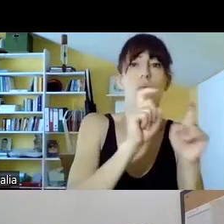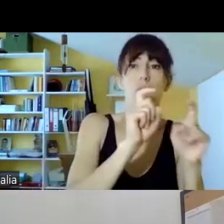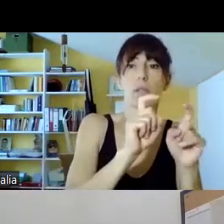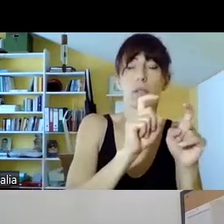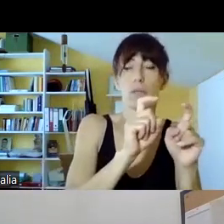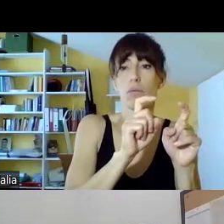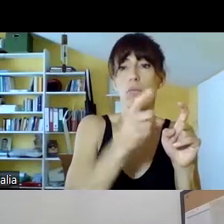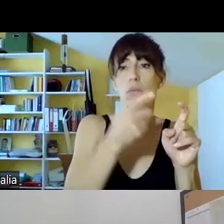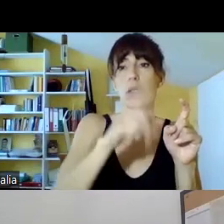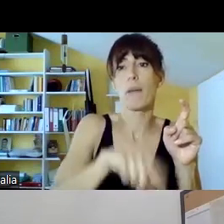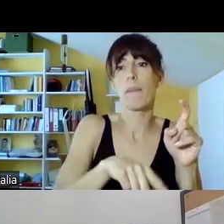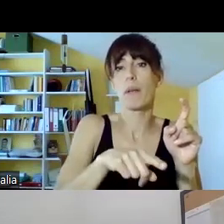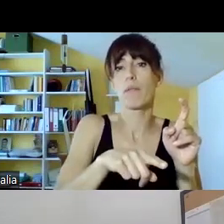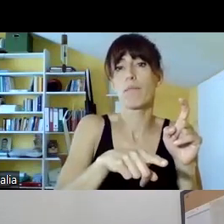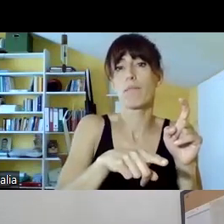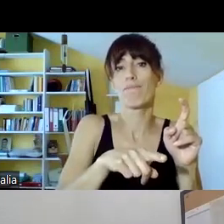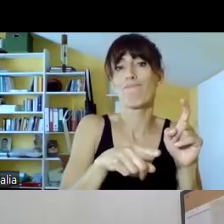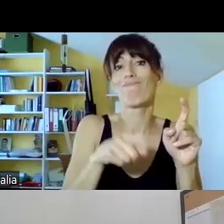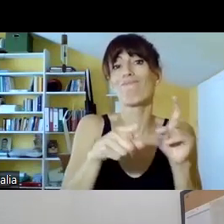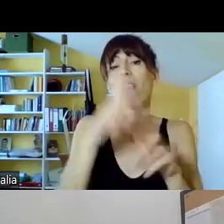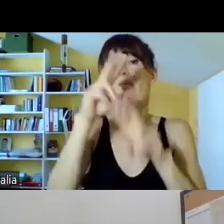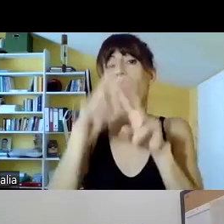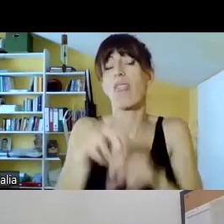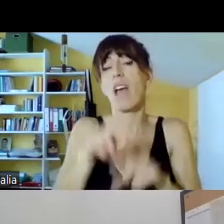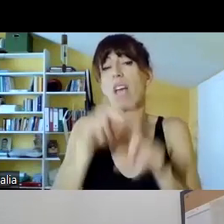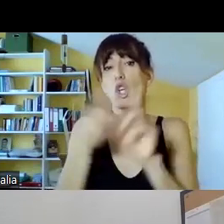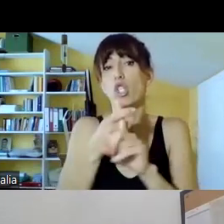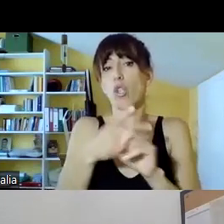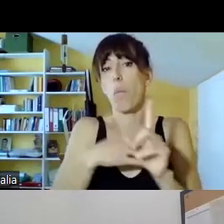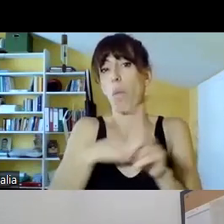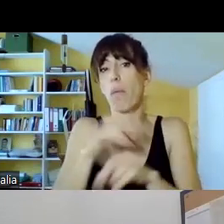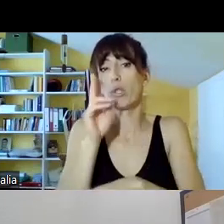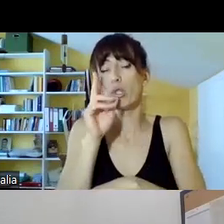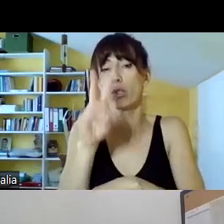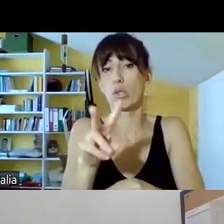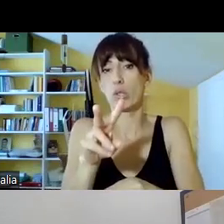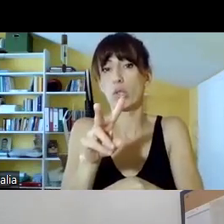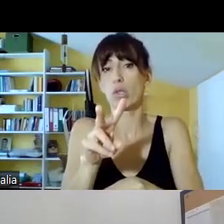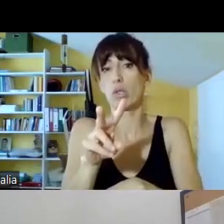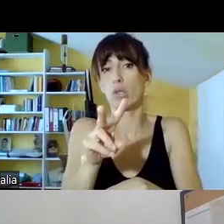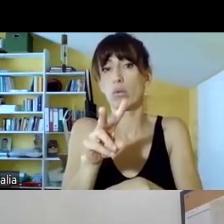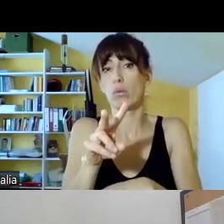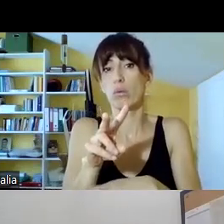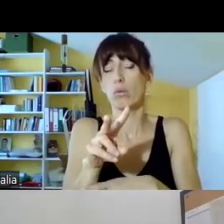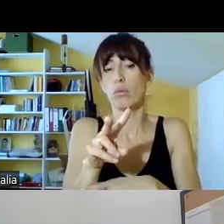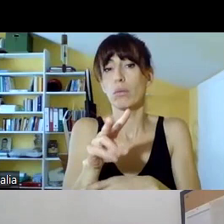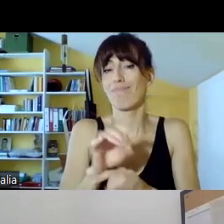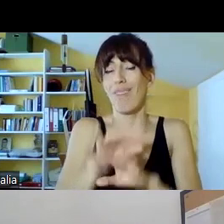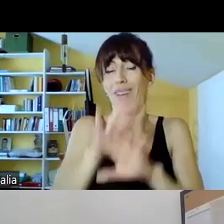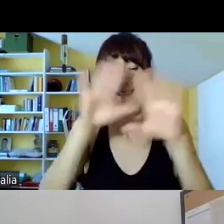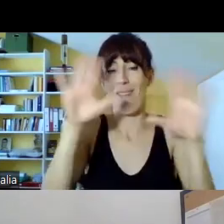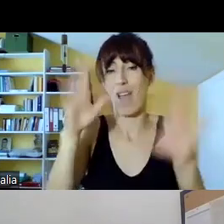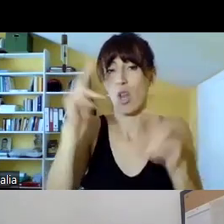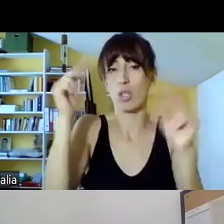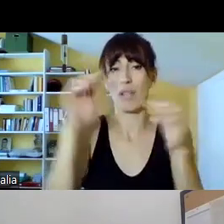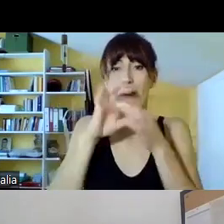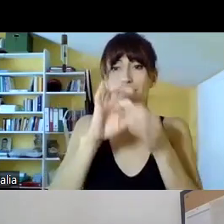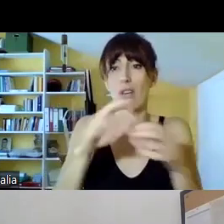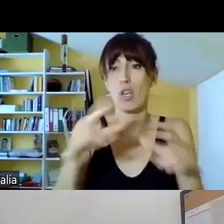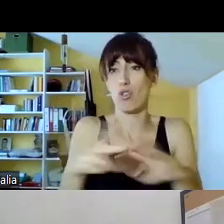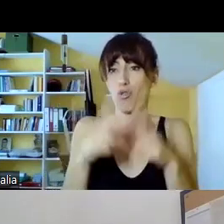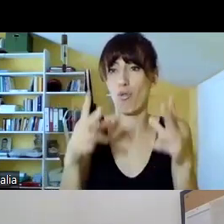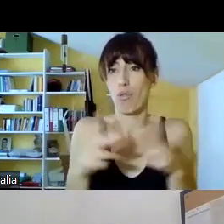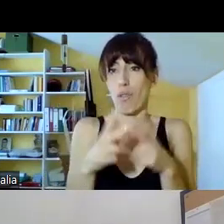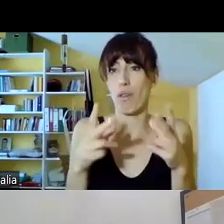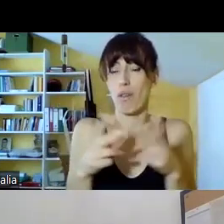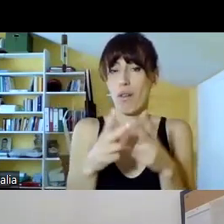bueno, respecto al diagnóstico, podemos observar que existe un claro gradiente social. A medida